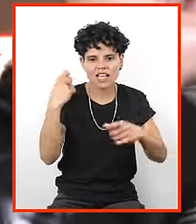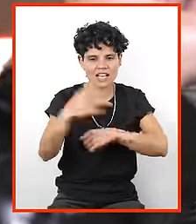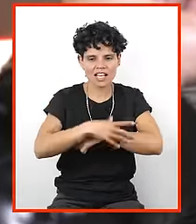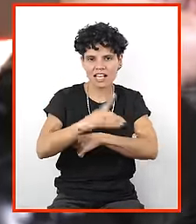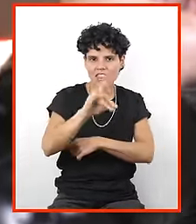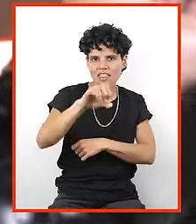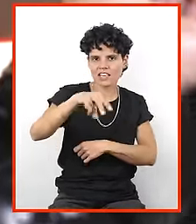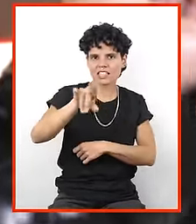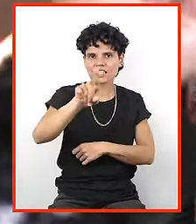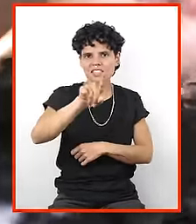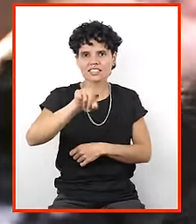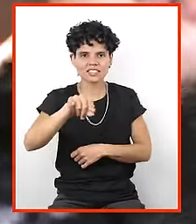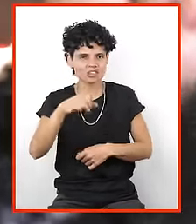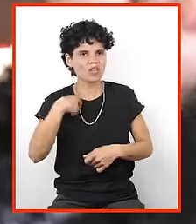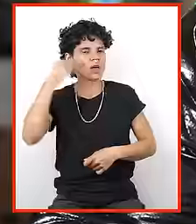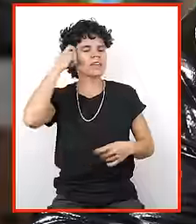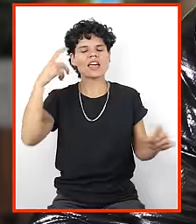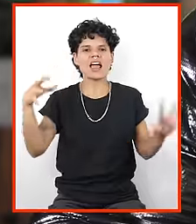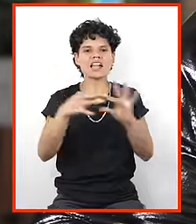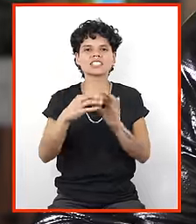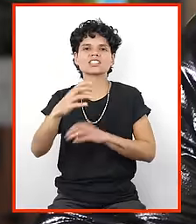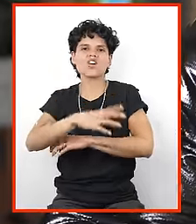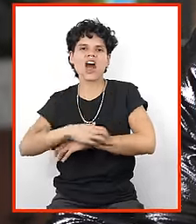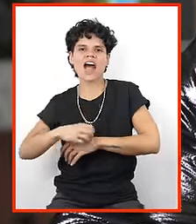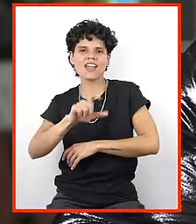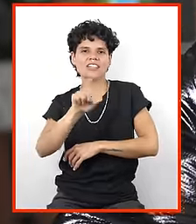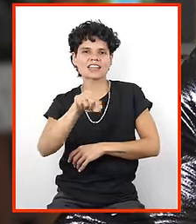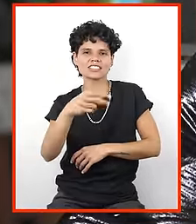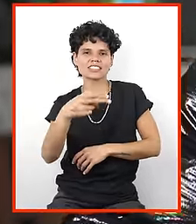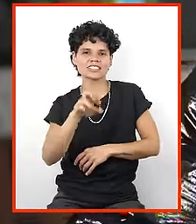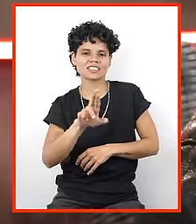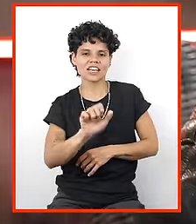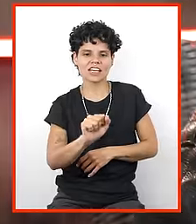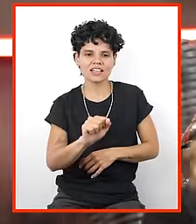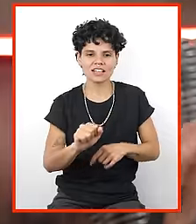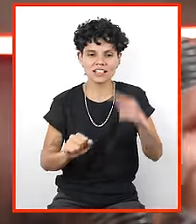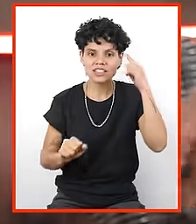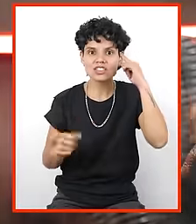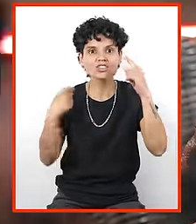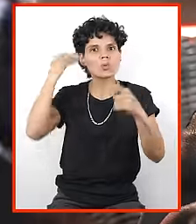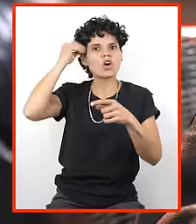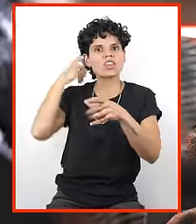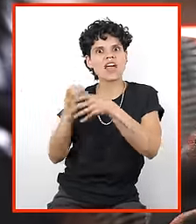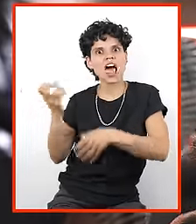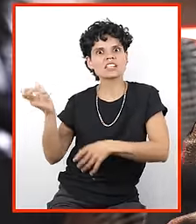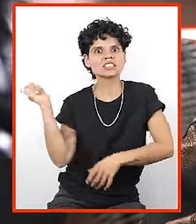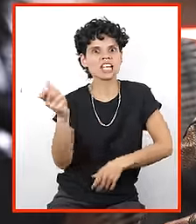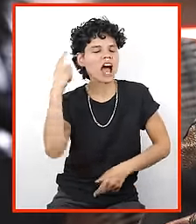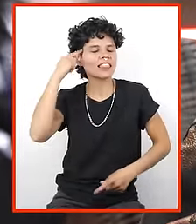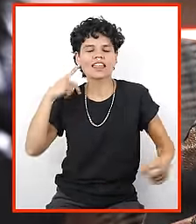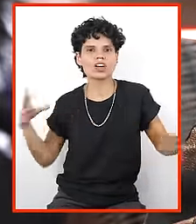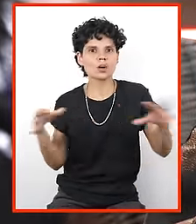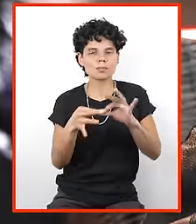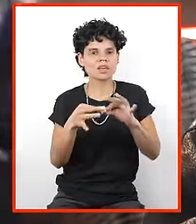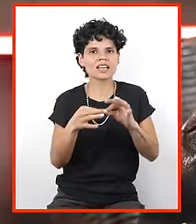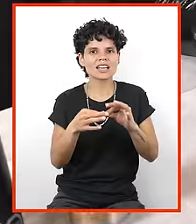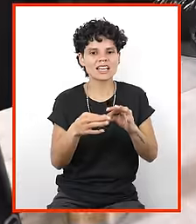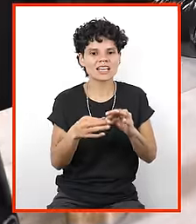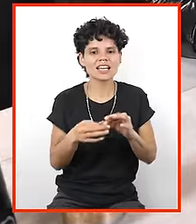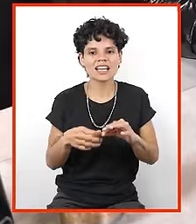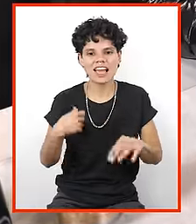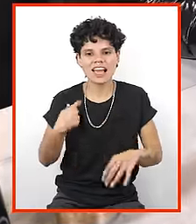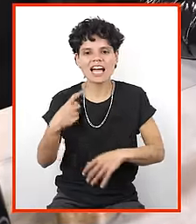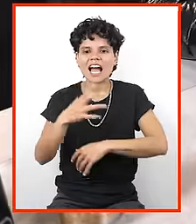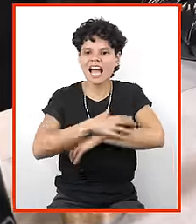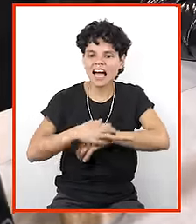ay, Denise, gata chera, pum. Me dijiste gata chera y al tiro pensé en el hacha. Que estaba... ¿Verdad? Claro, gata chera,